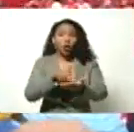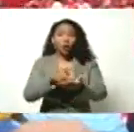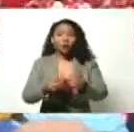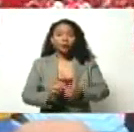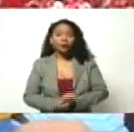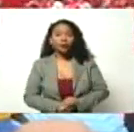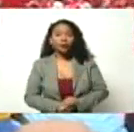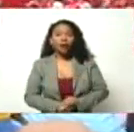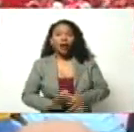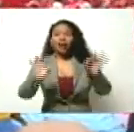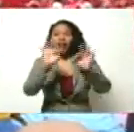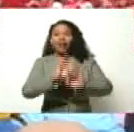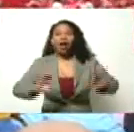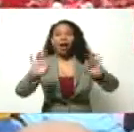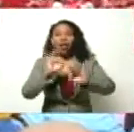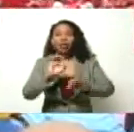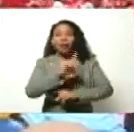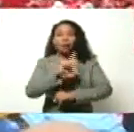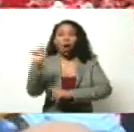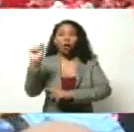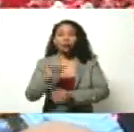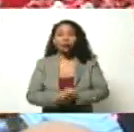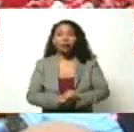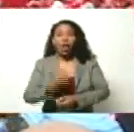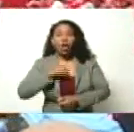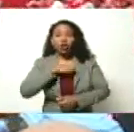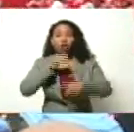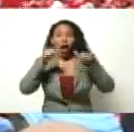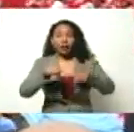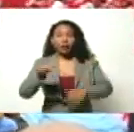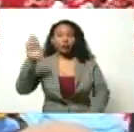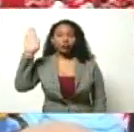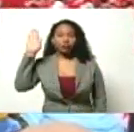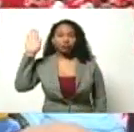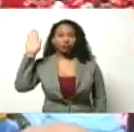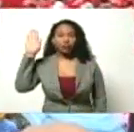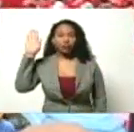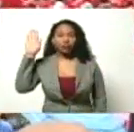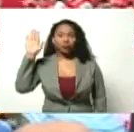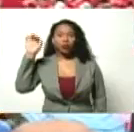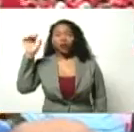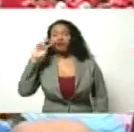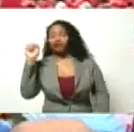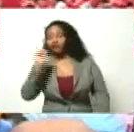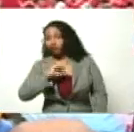no se ha ido nadie y aquí estamos para juramentarnos verdad